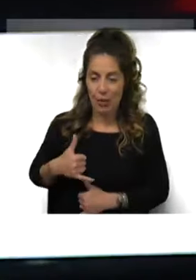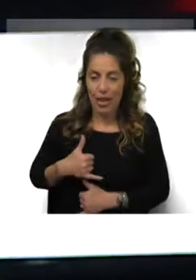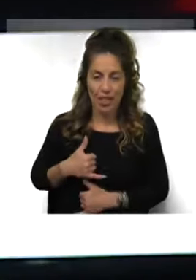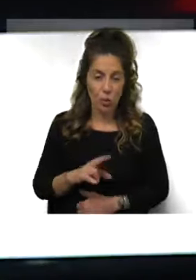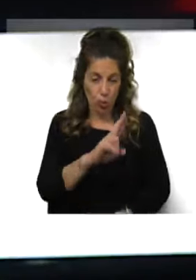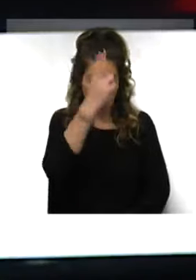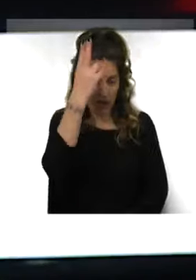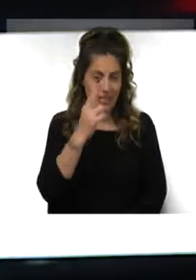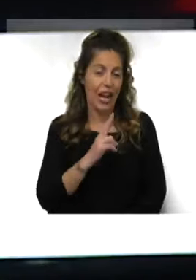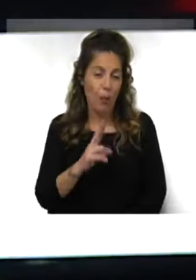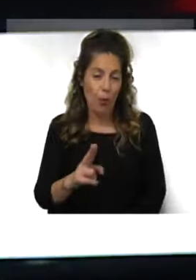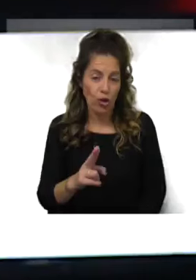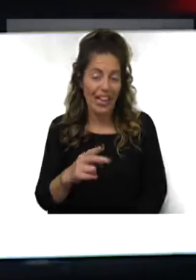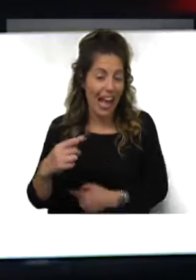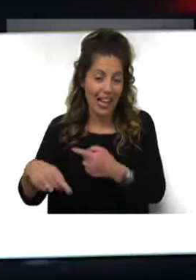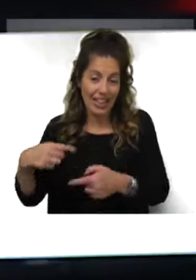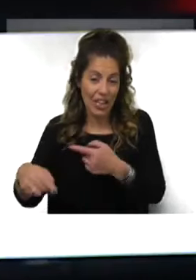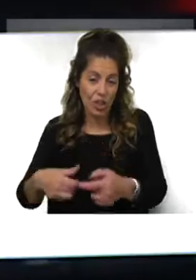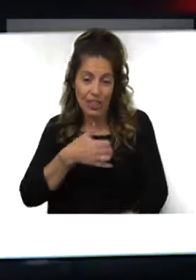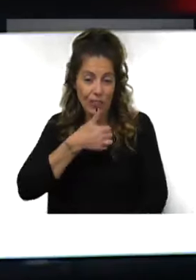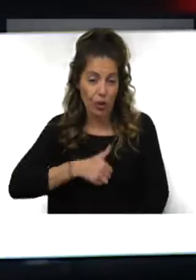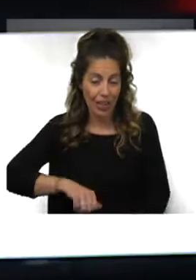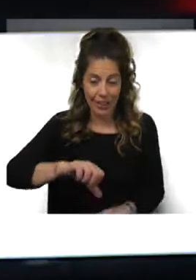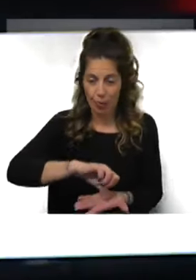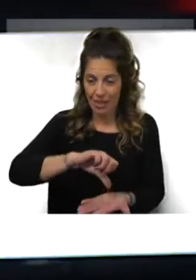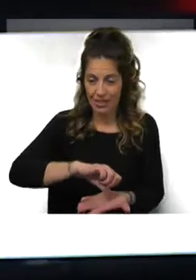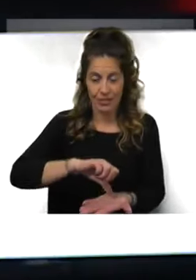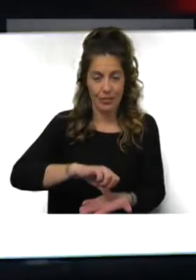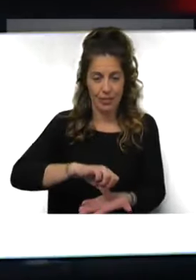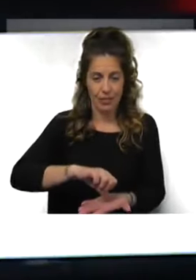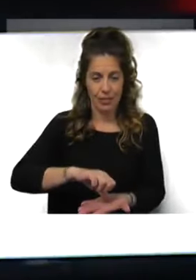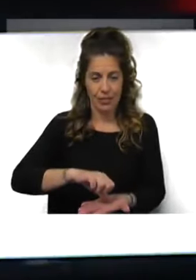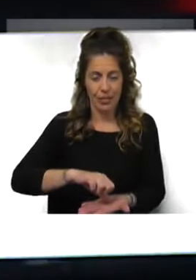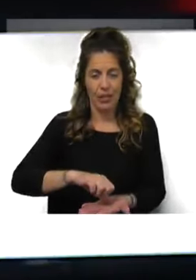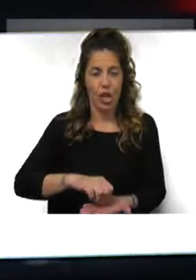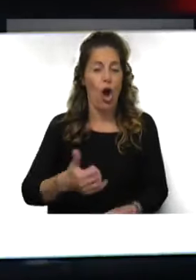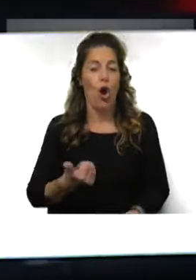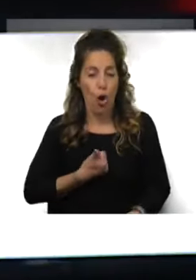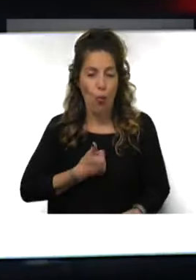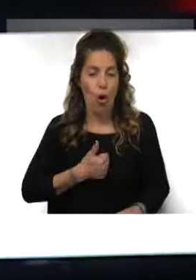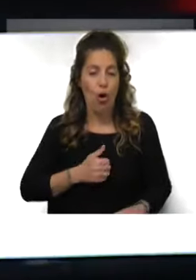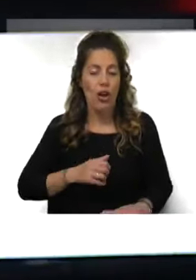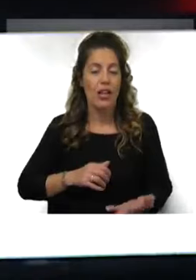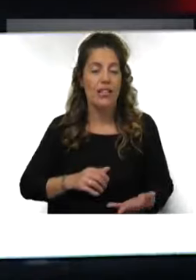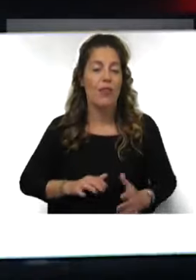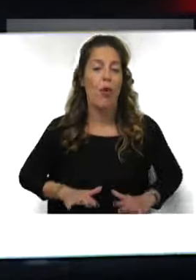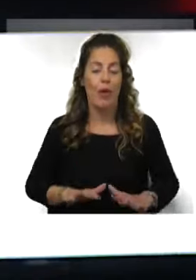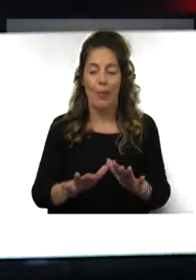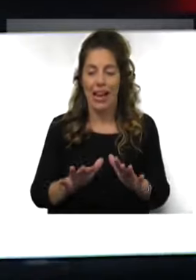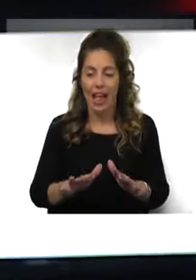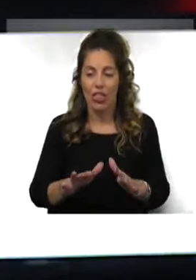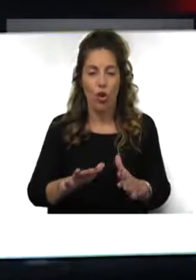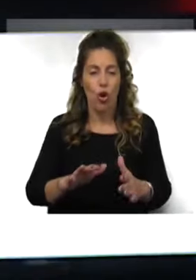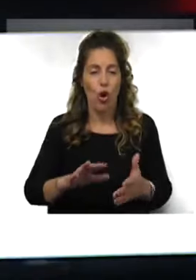responden a la tradición histórica del país eh incluso Cómo se fueron moldeando el punto de vista